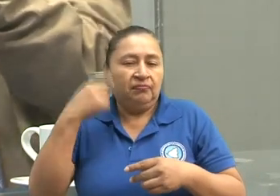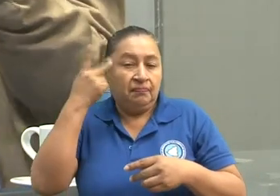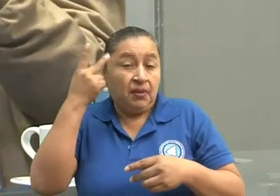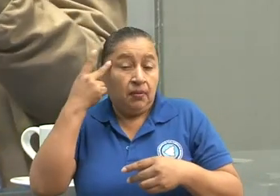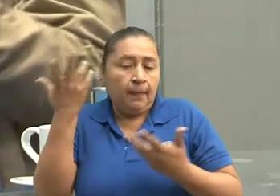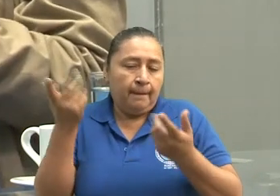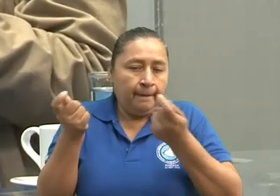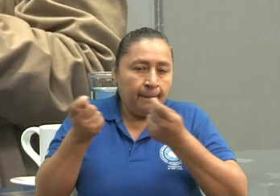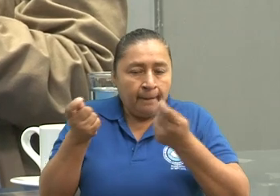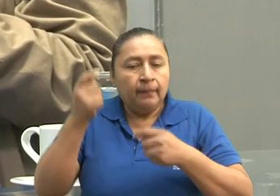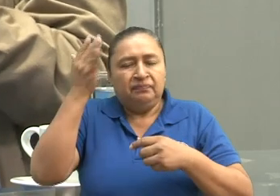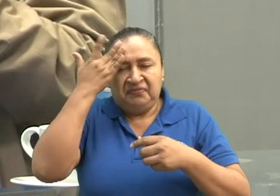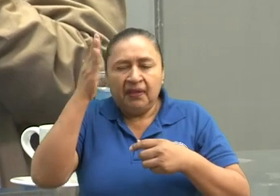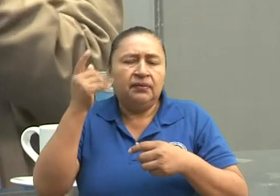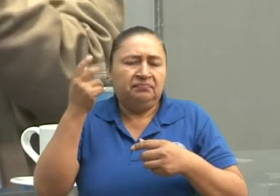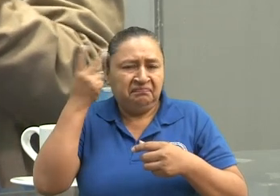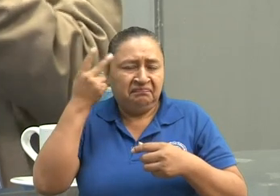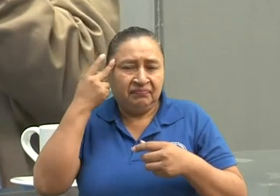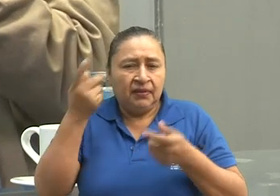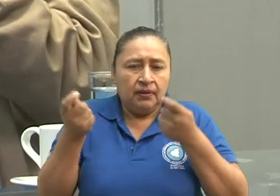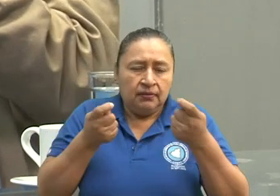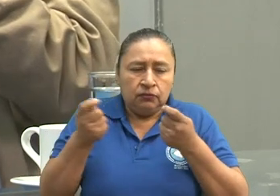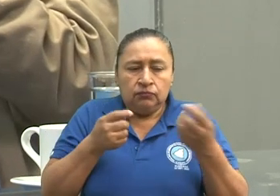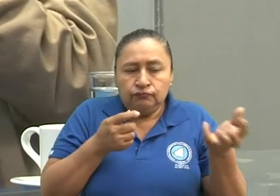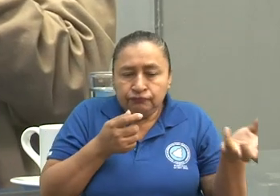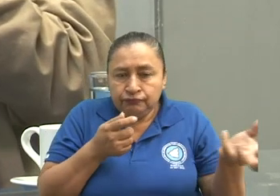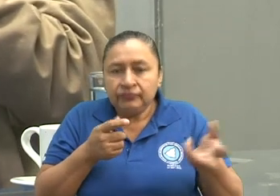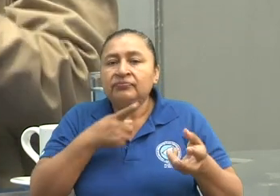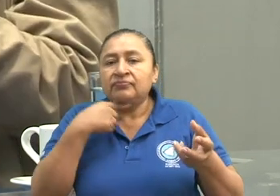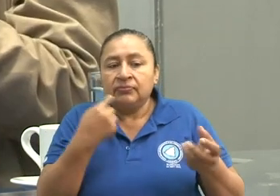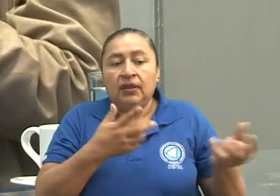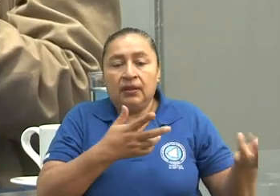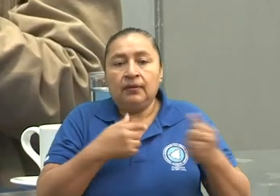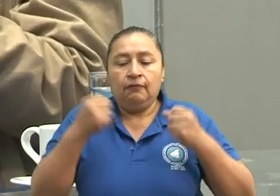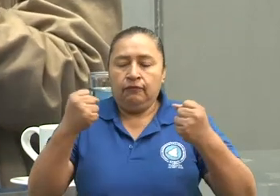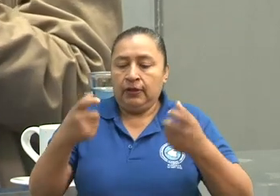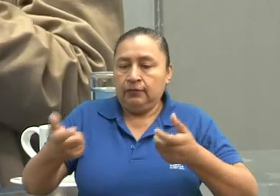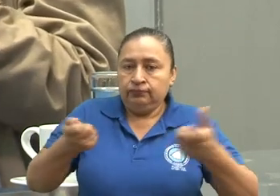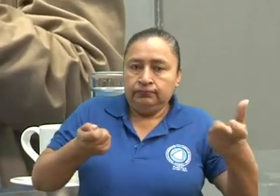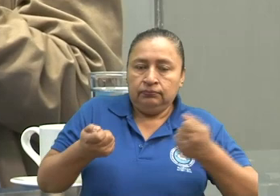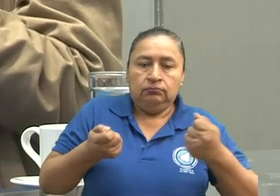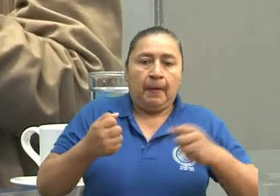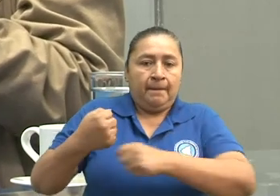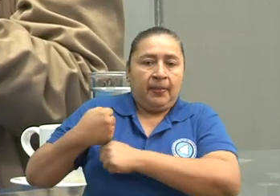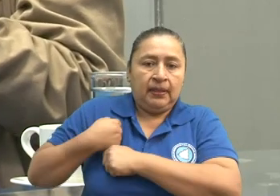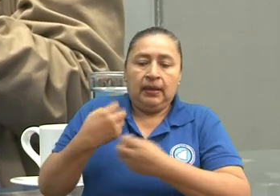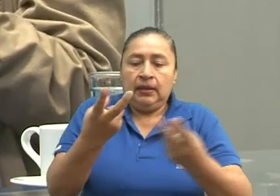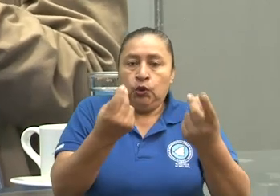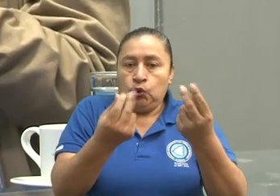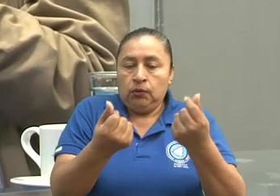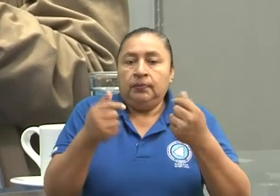los Somoza, ¿verdad? De tener los reales factores de poder, poder militar, poder